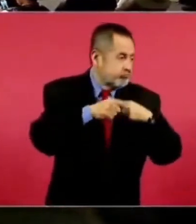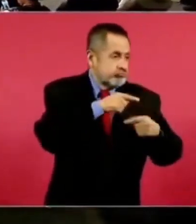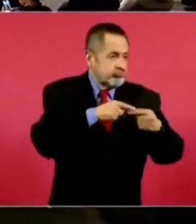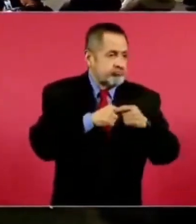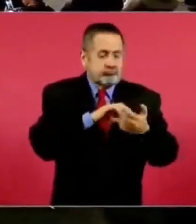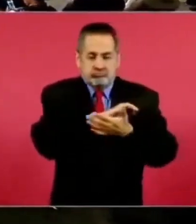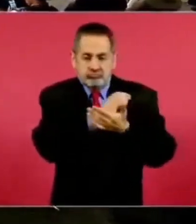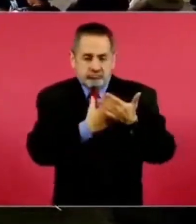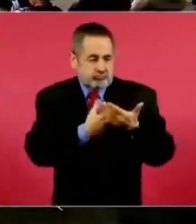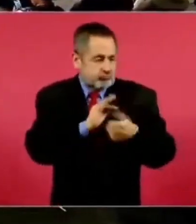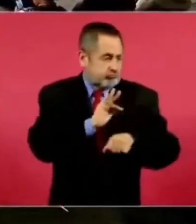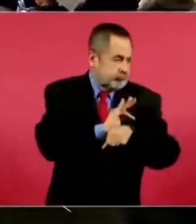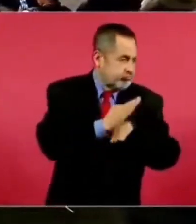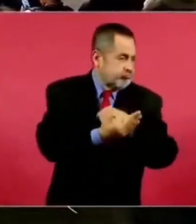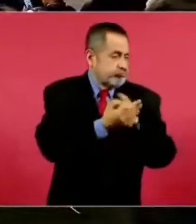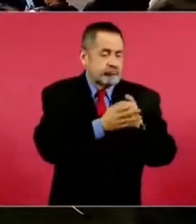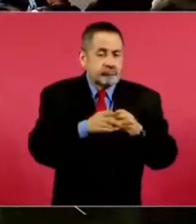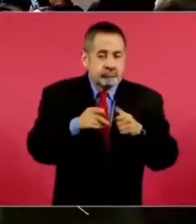contratos.